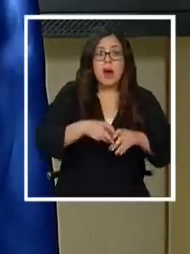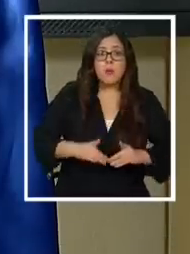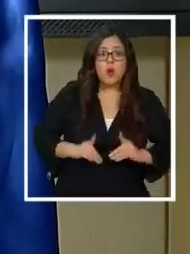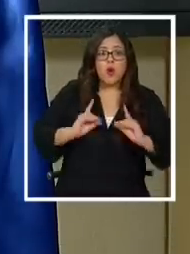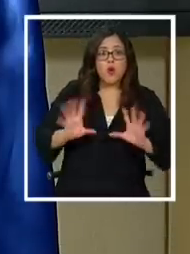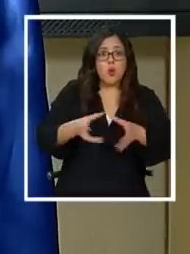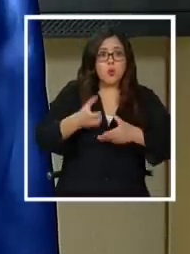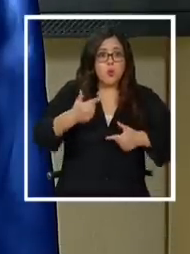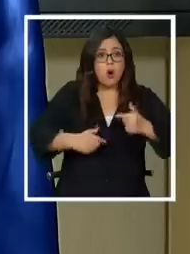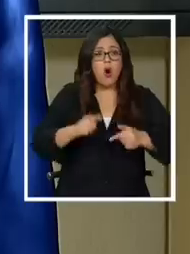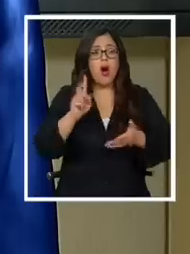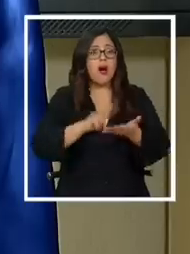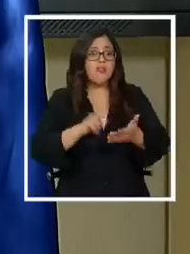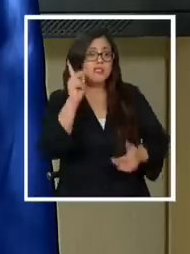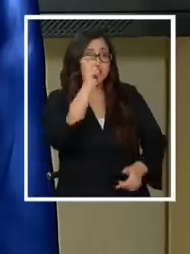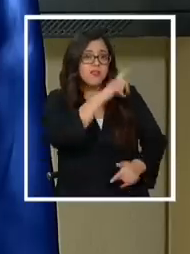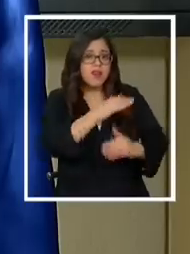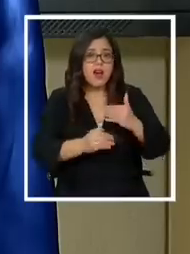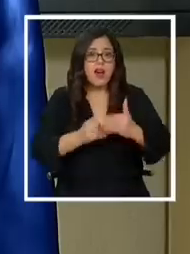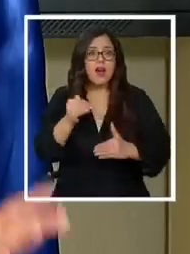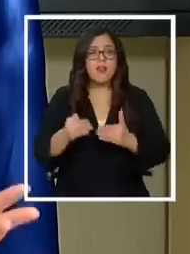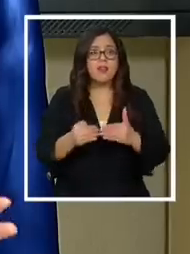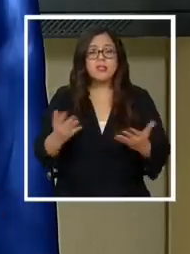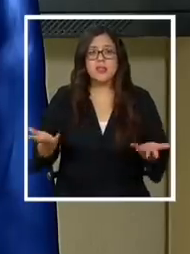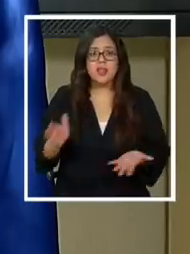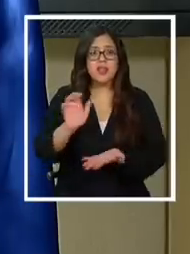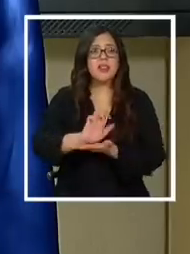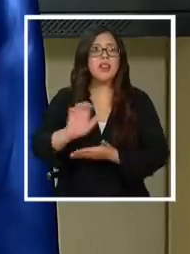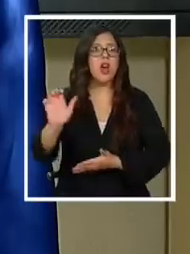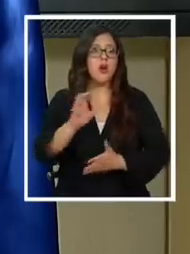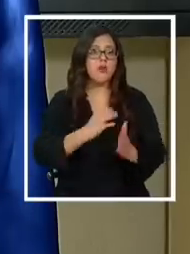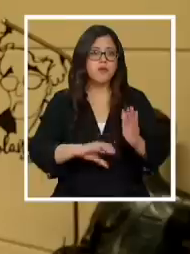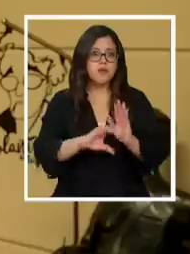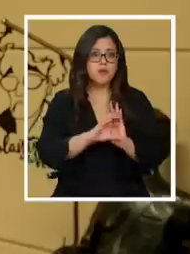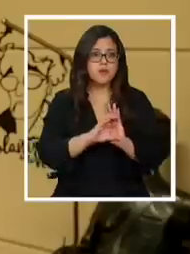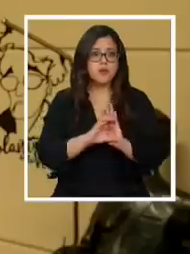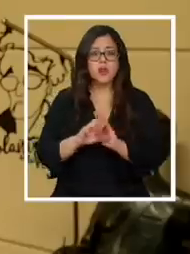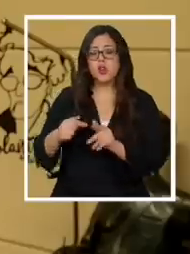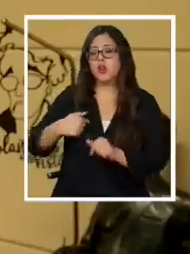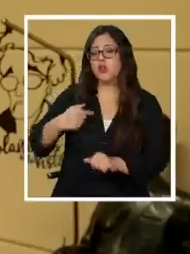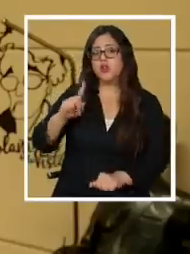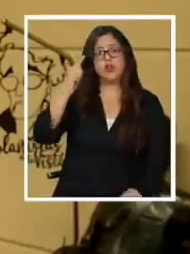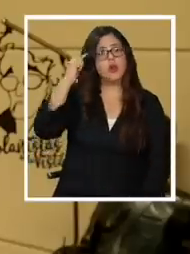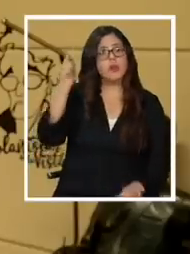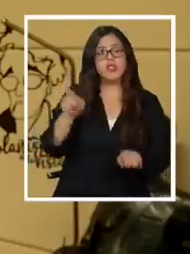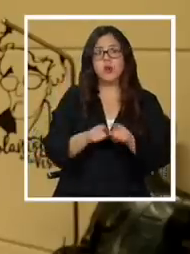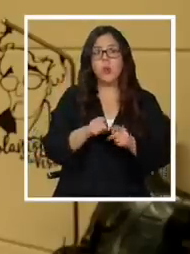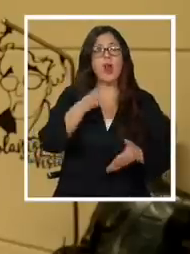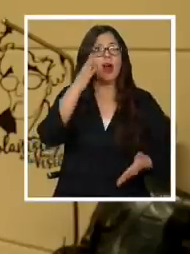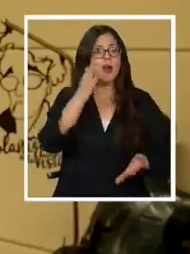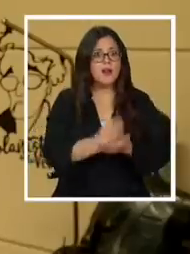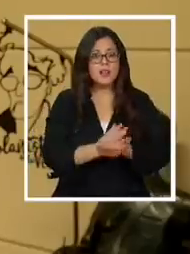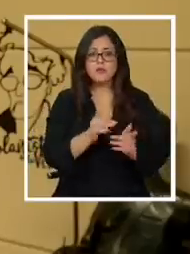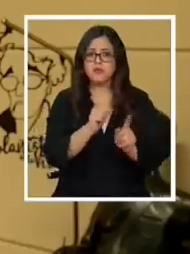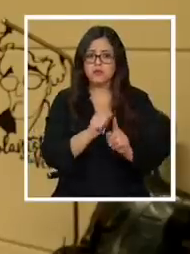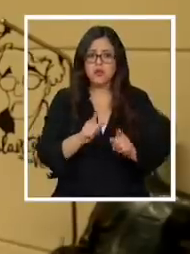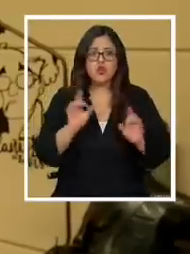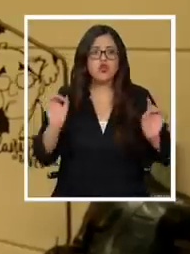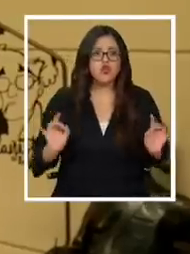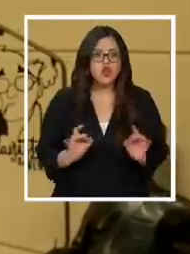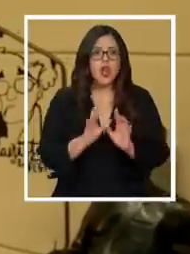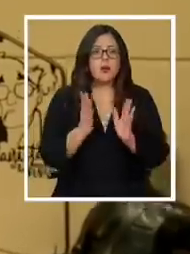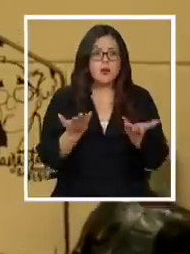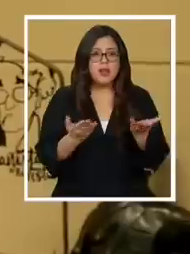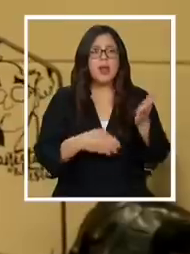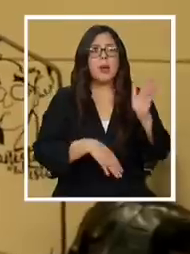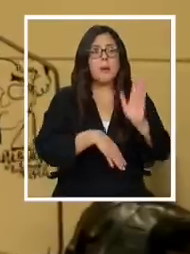Dignidad, es difícil avanzar en un estado de excepción constitucional. Yo no creo que haya que actuar obligando a nadie, sino lo que tenemos que tener son